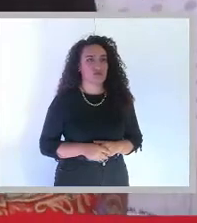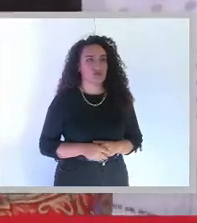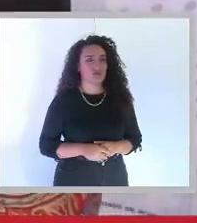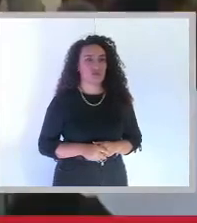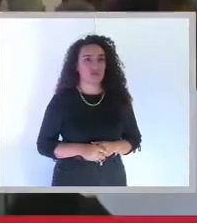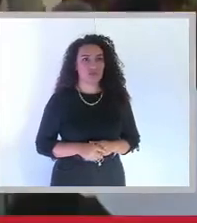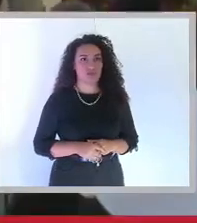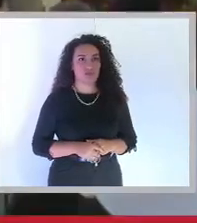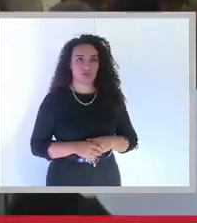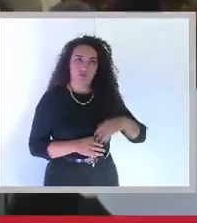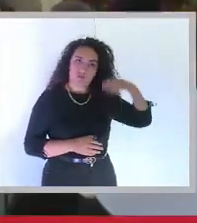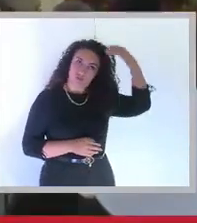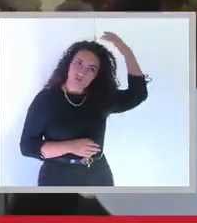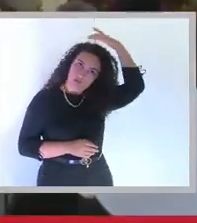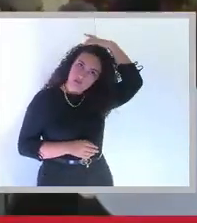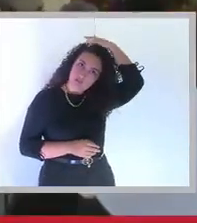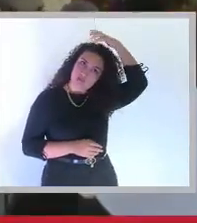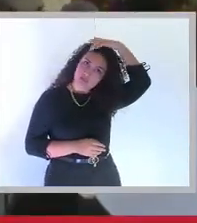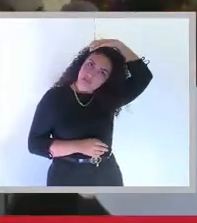pie.